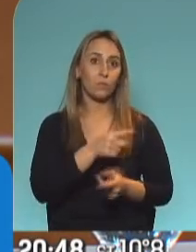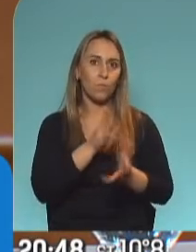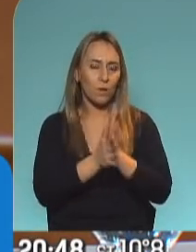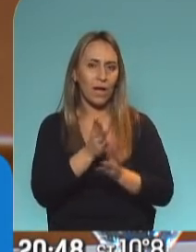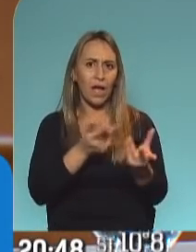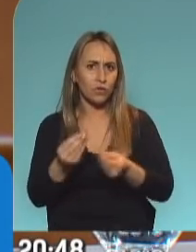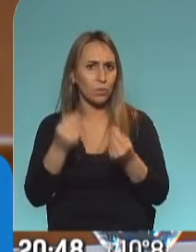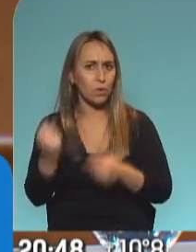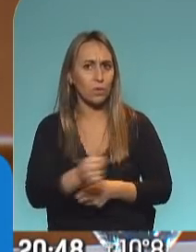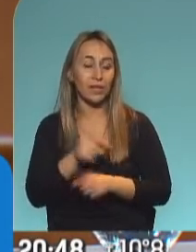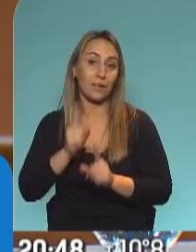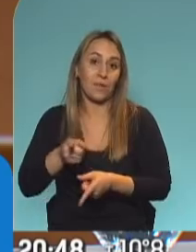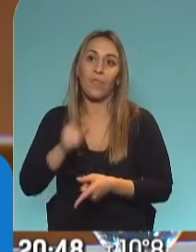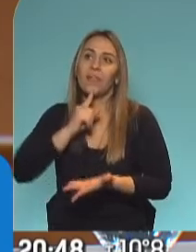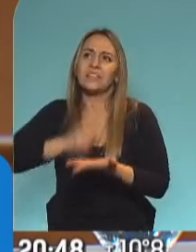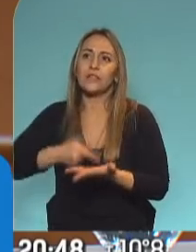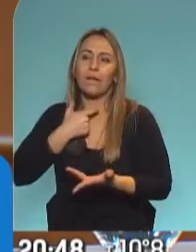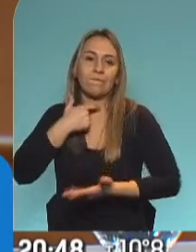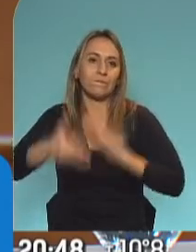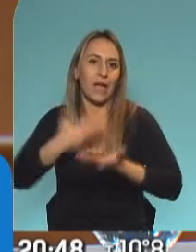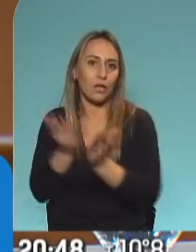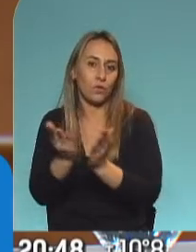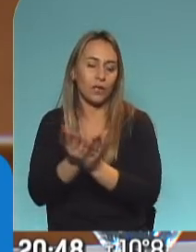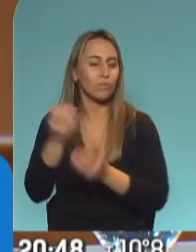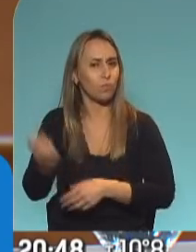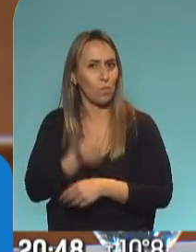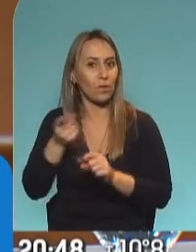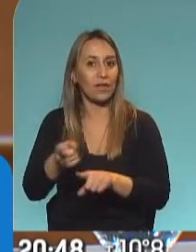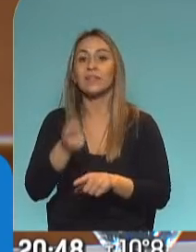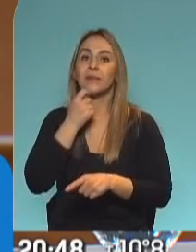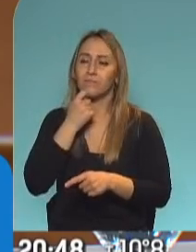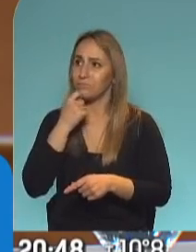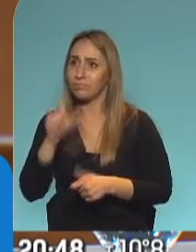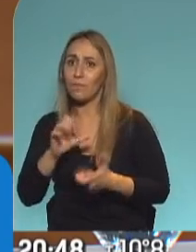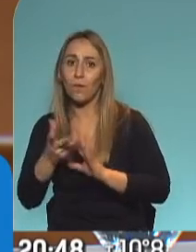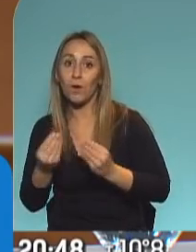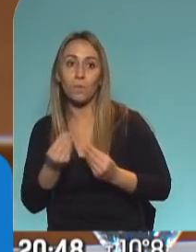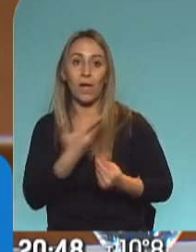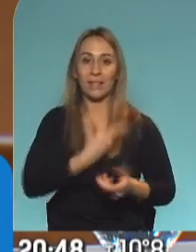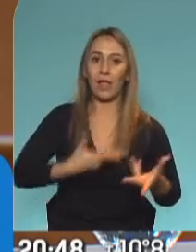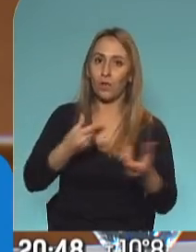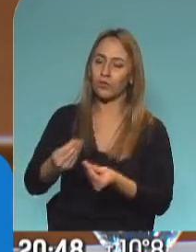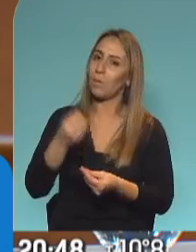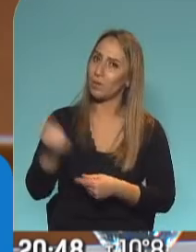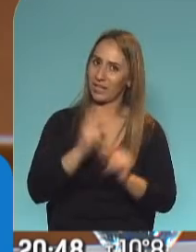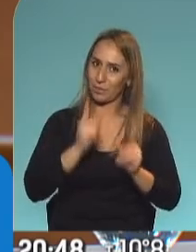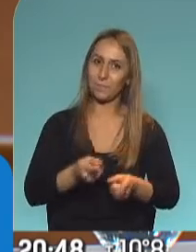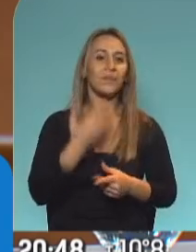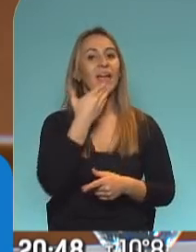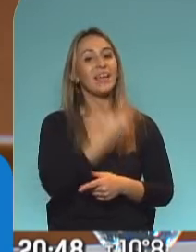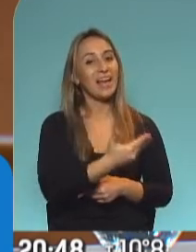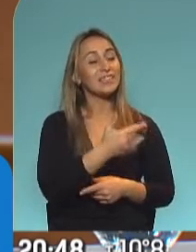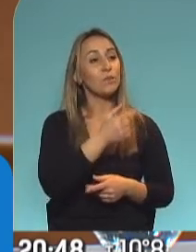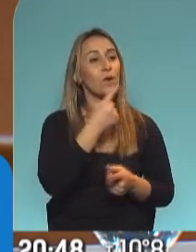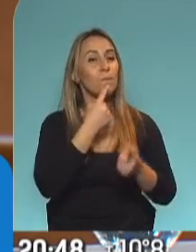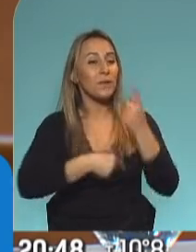que decida estudiar y que si no tiene la posibilidad de hacerlo, haya una ayuda de parte del Estado. Gracias, Fernanda, por todas estas preguntas, pero